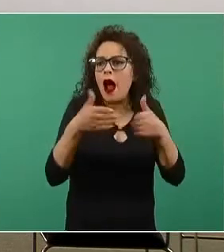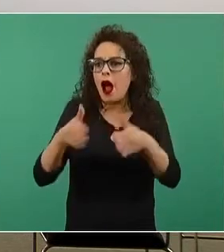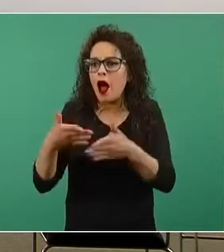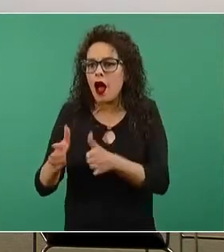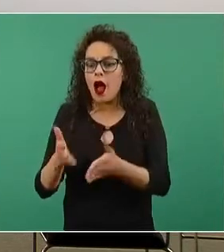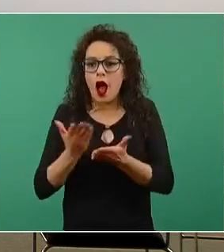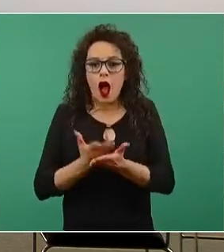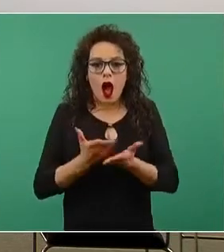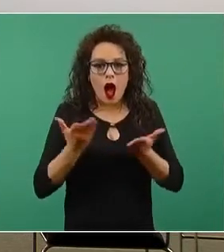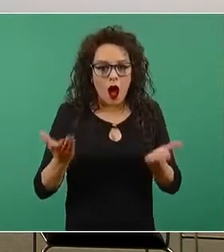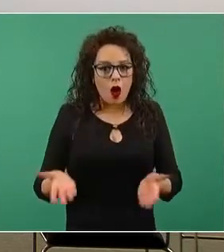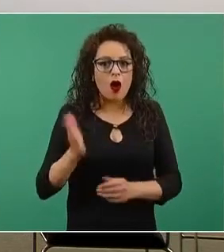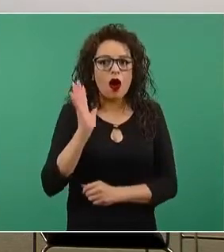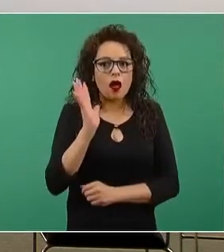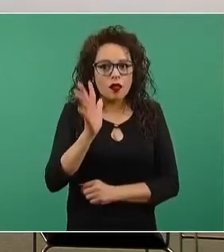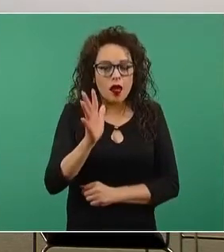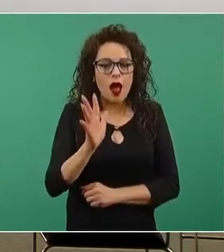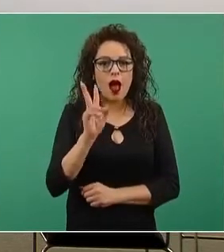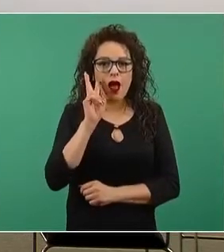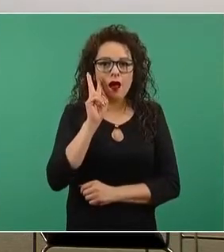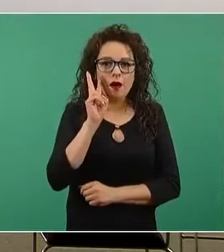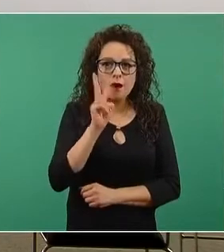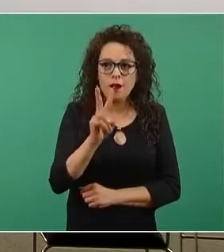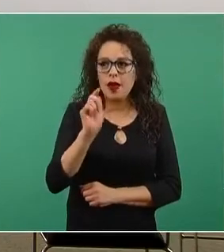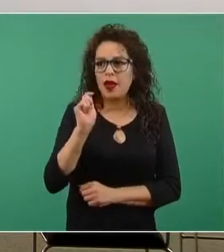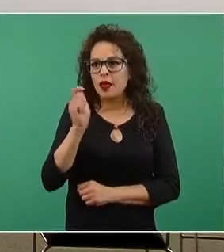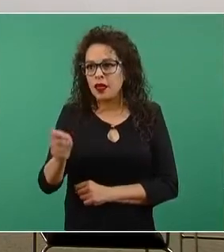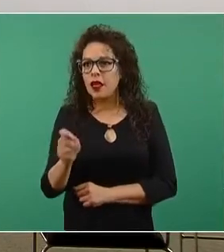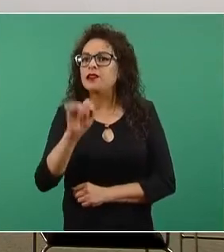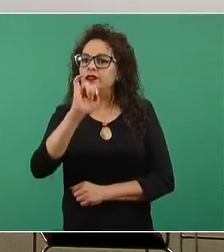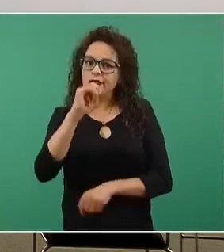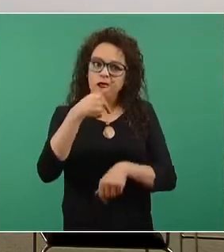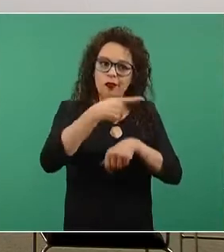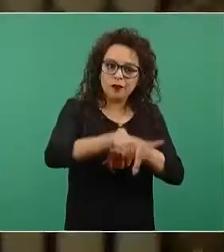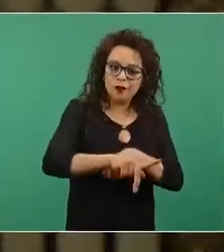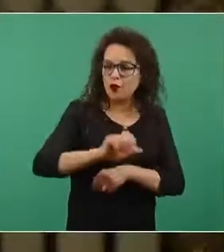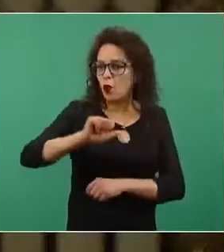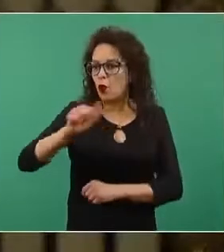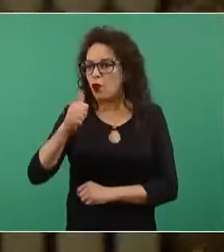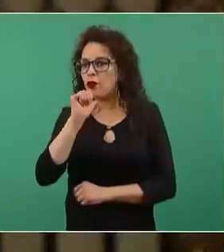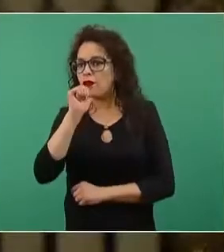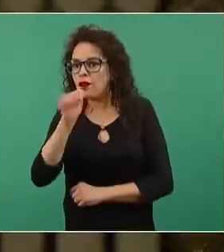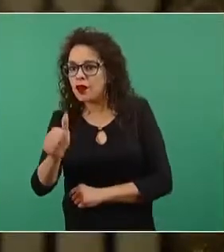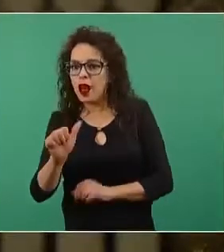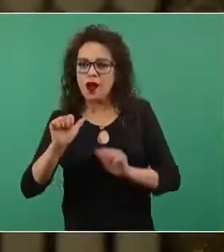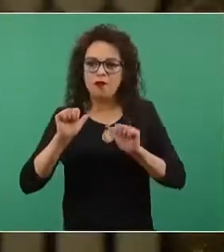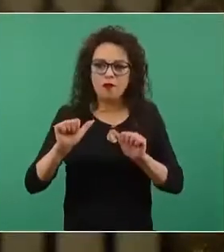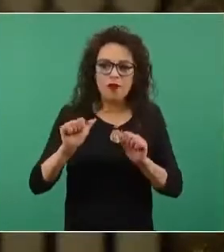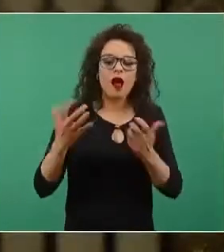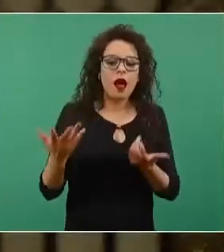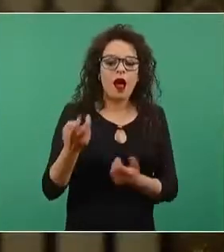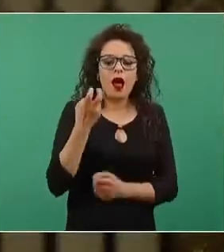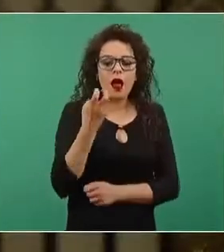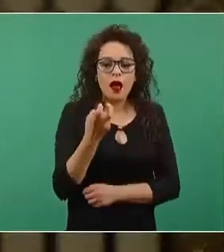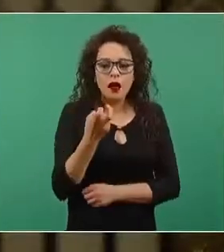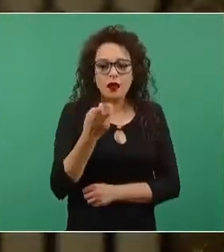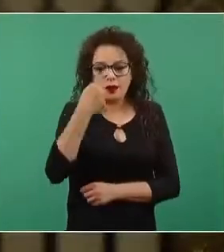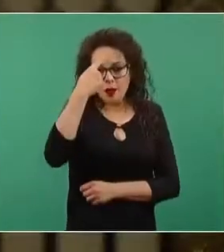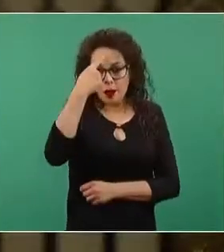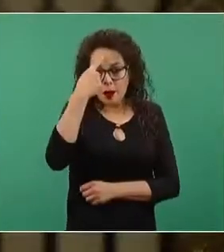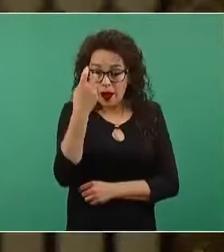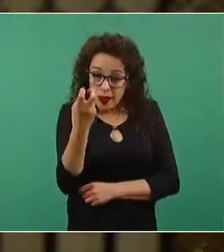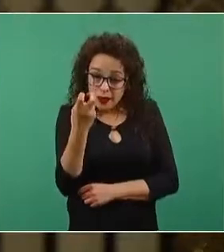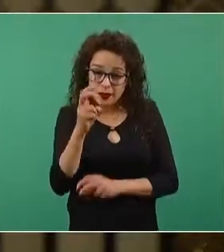un panorama un poquito más amplio de qué sí puede ser riesgoso y qué no puede ser riesgoso. ¿Nos